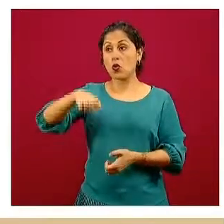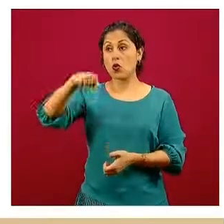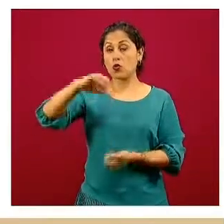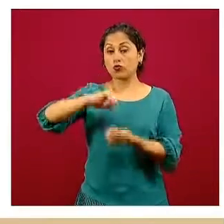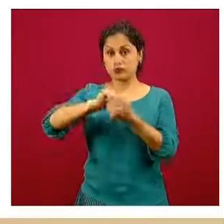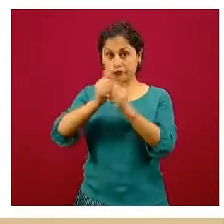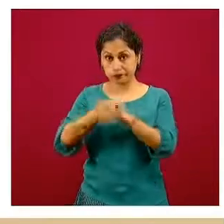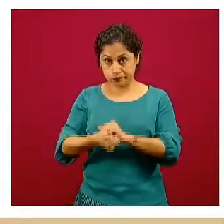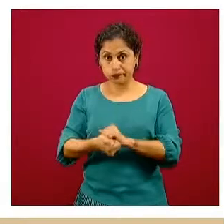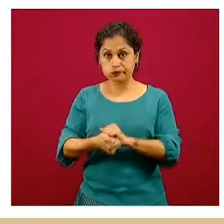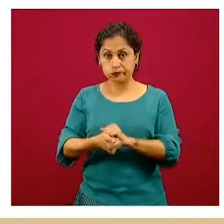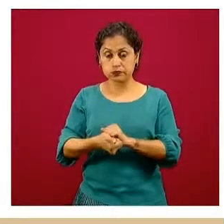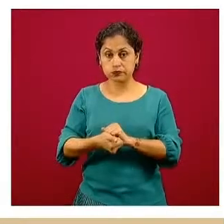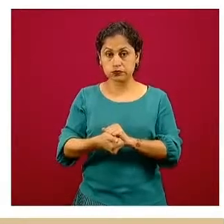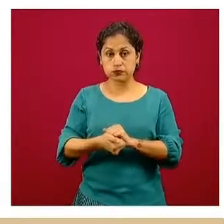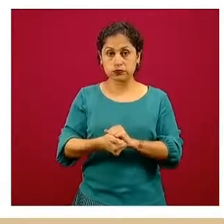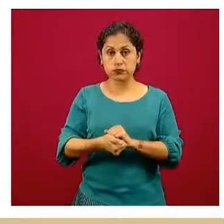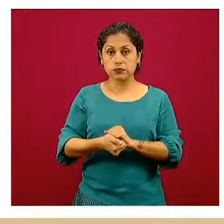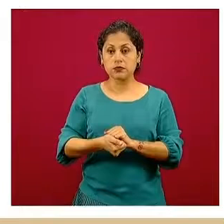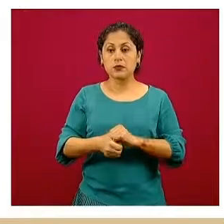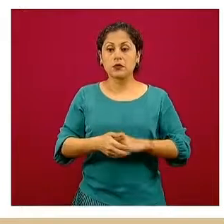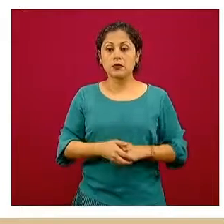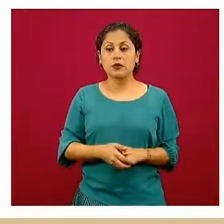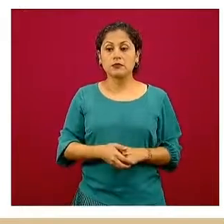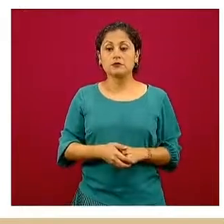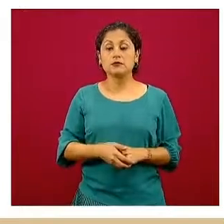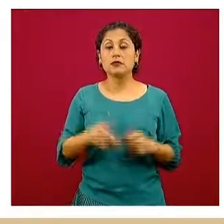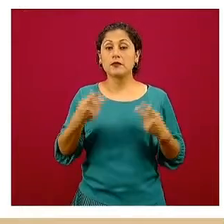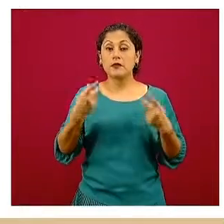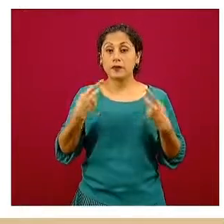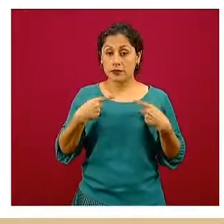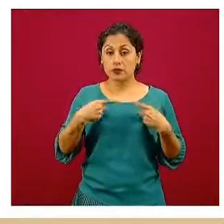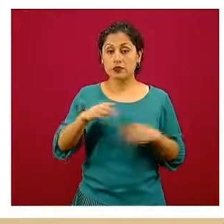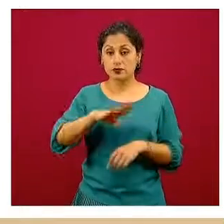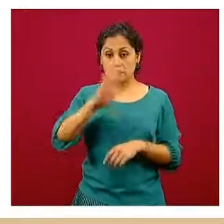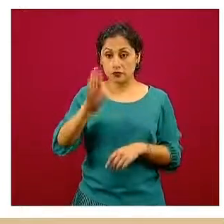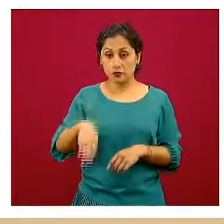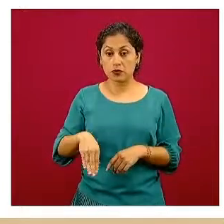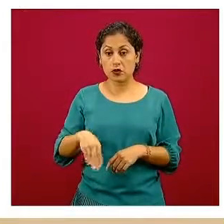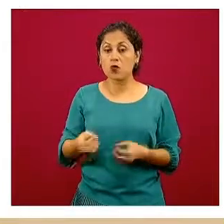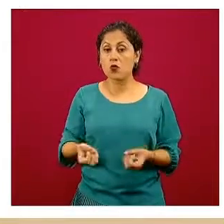parte del número de defunciones, representan el